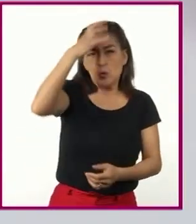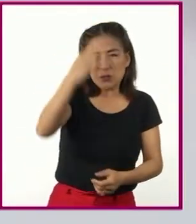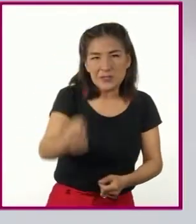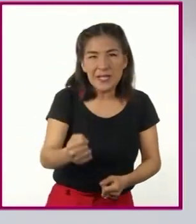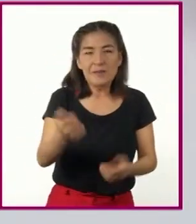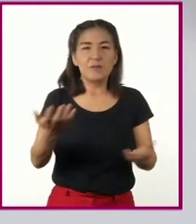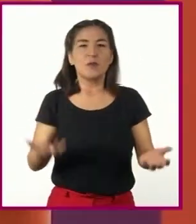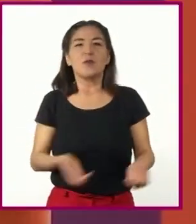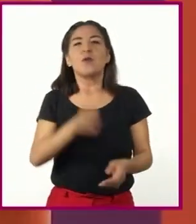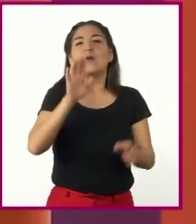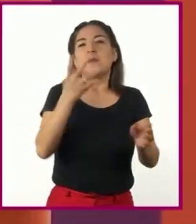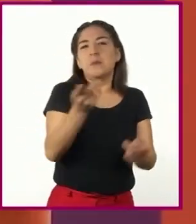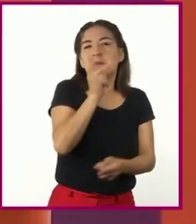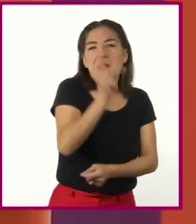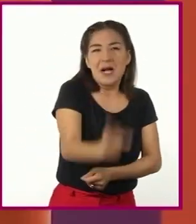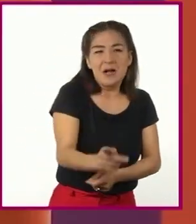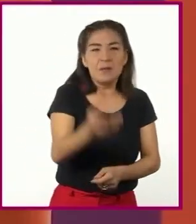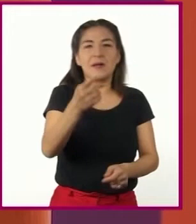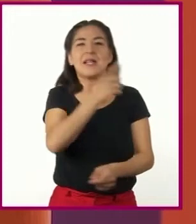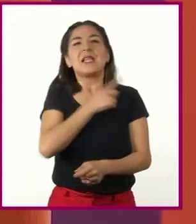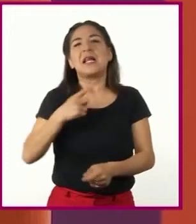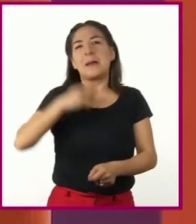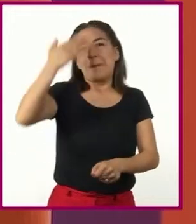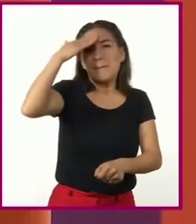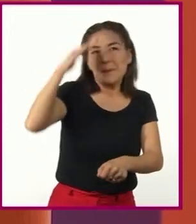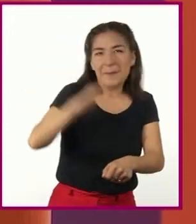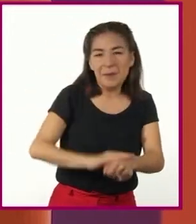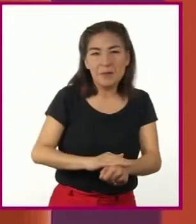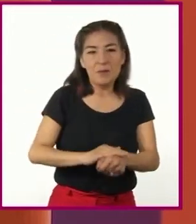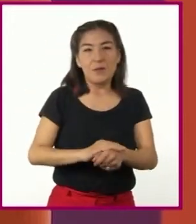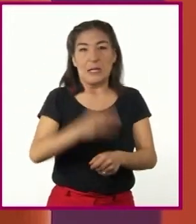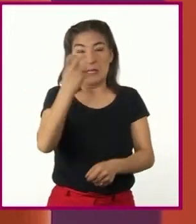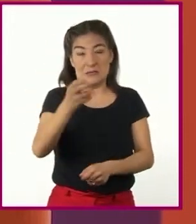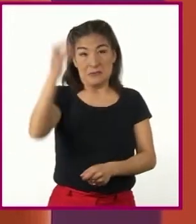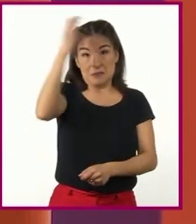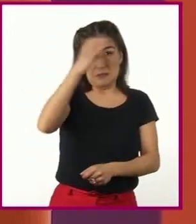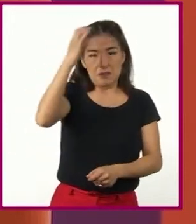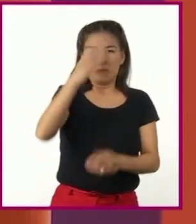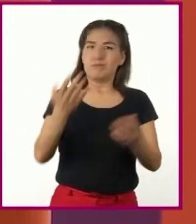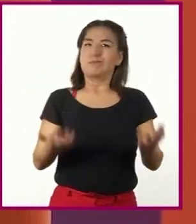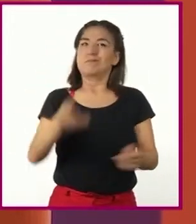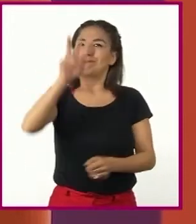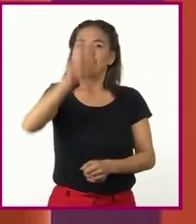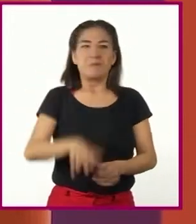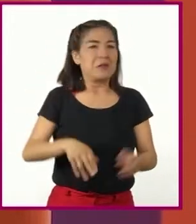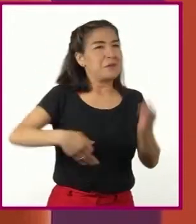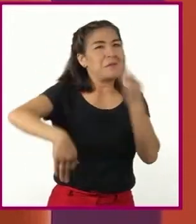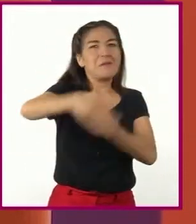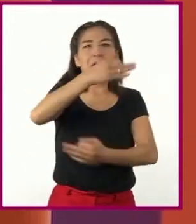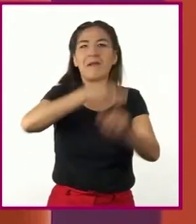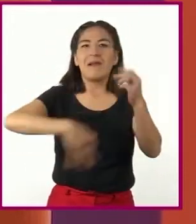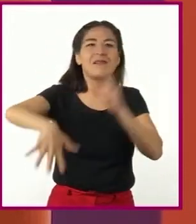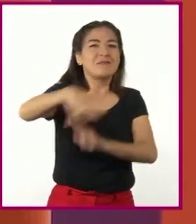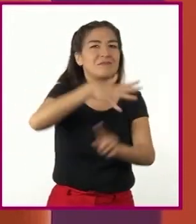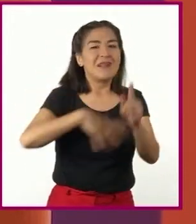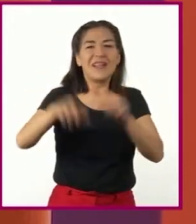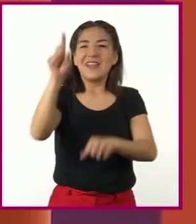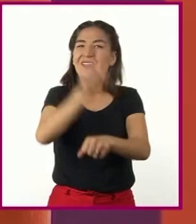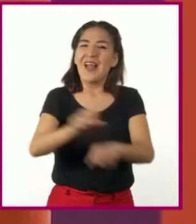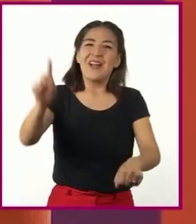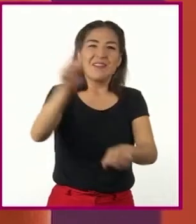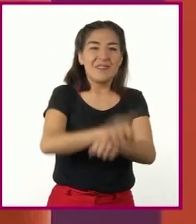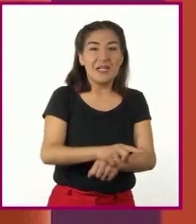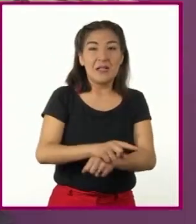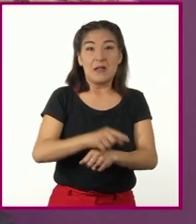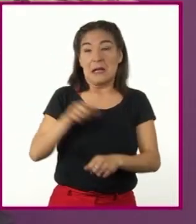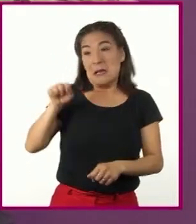los conceptos, hacia la memorización. Y bueno, la ciencia está en todos lados, en todo momento. Y creo que